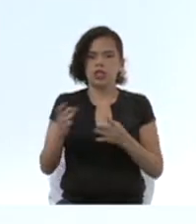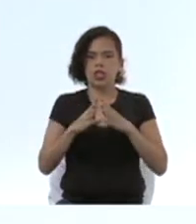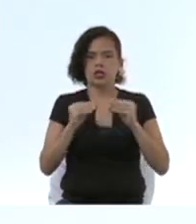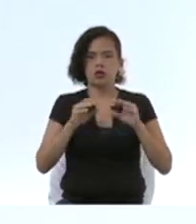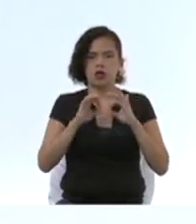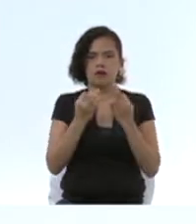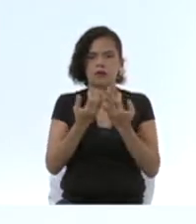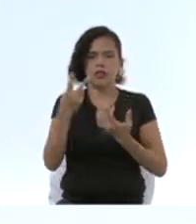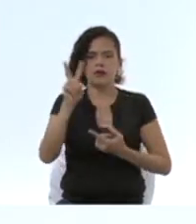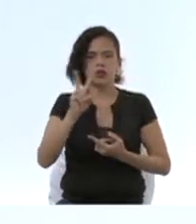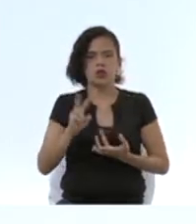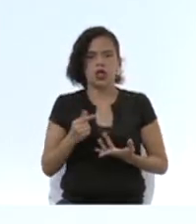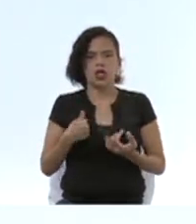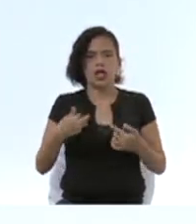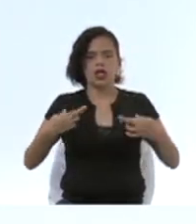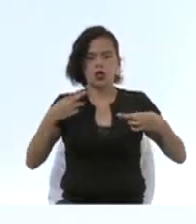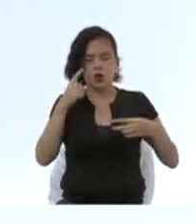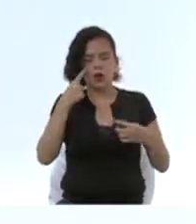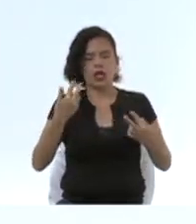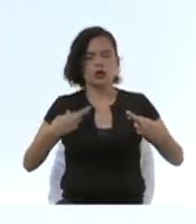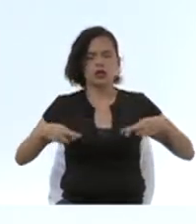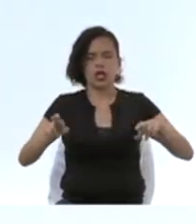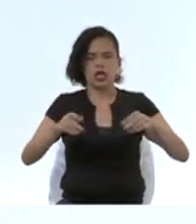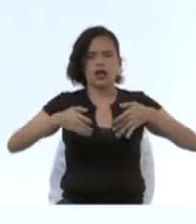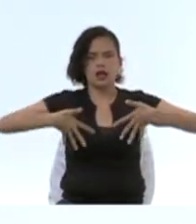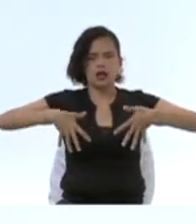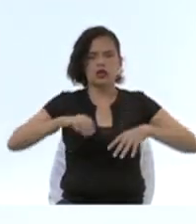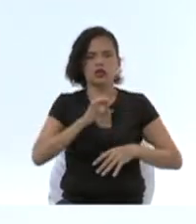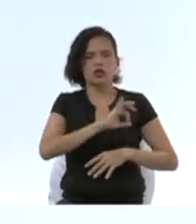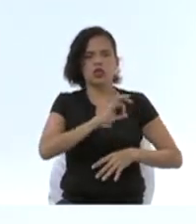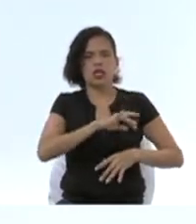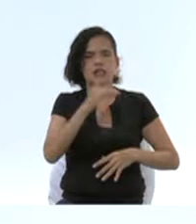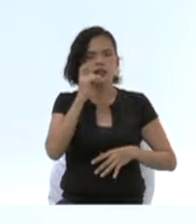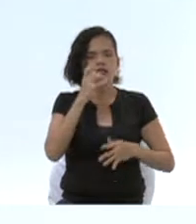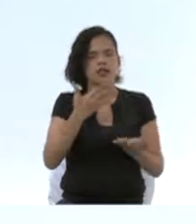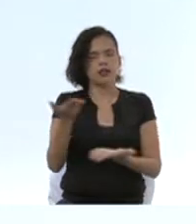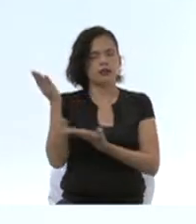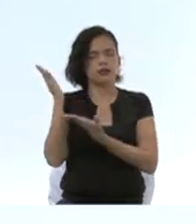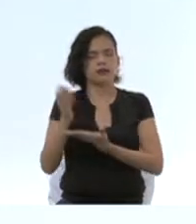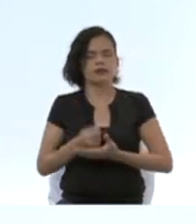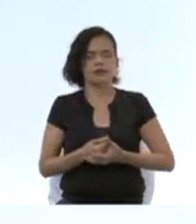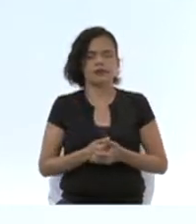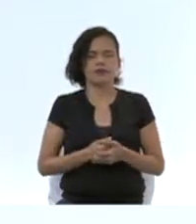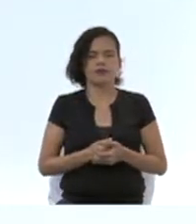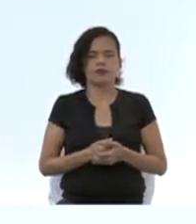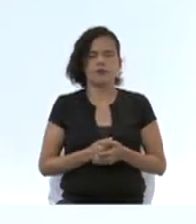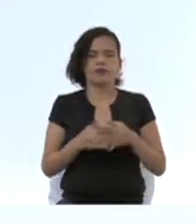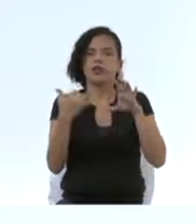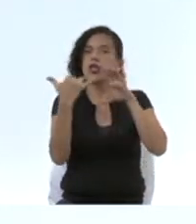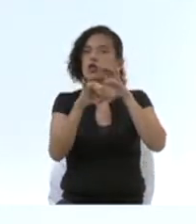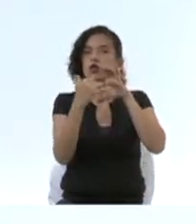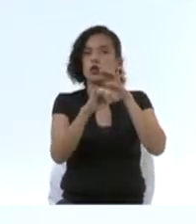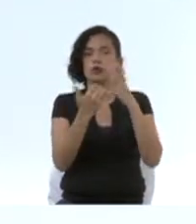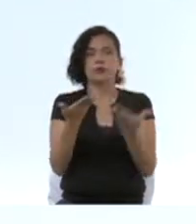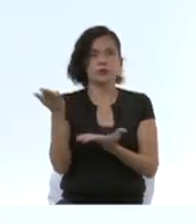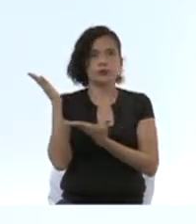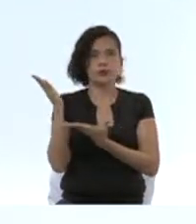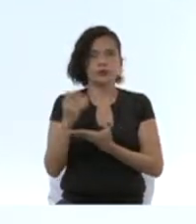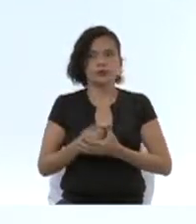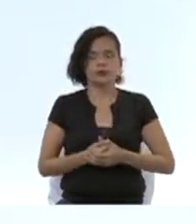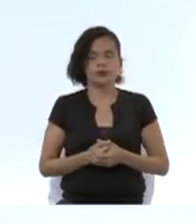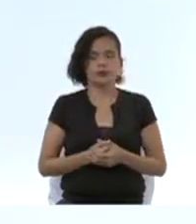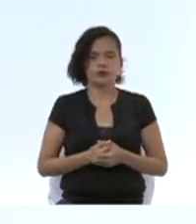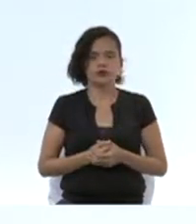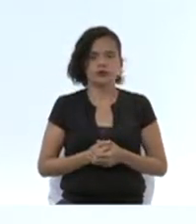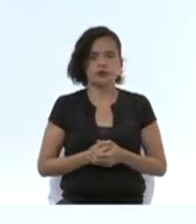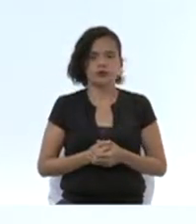familia venezolana a que nos sigan en nuestras redes sociales. En Instagram nos pueden conseguir como Cada Familia Una Escuela y en nuestra página de YouTube como Cada Familia